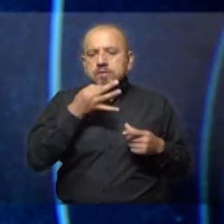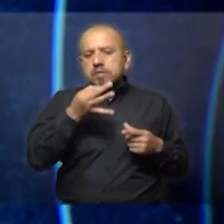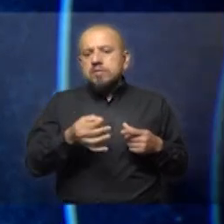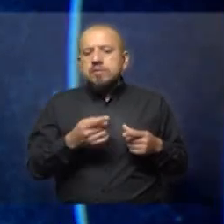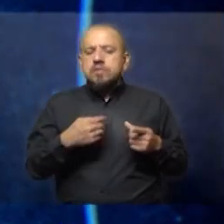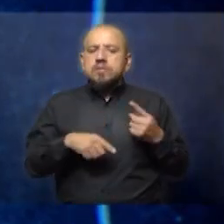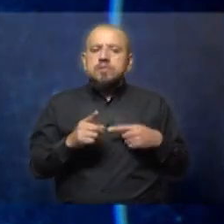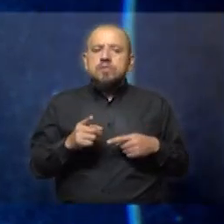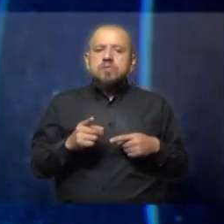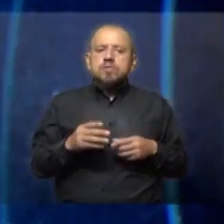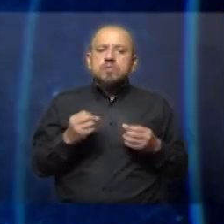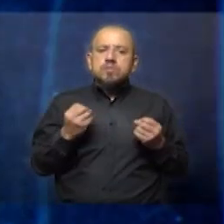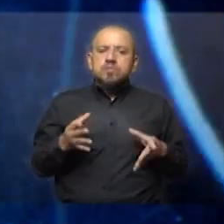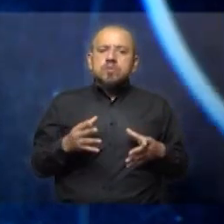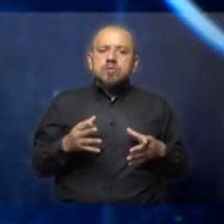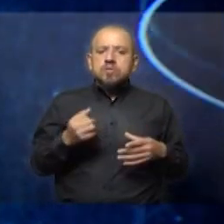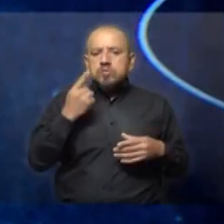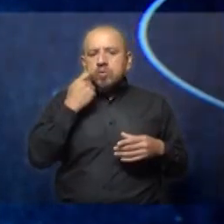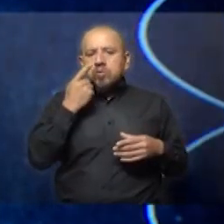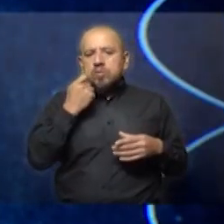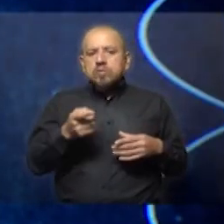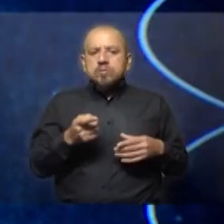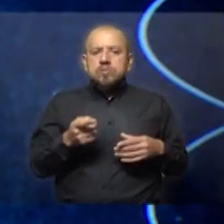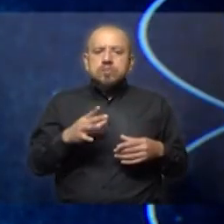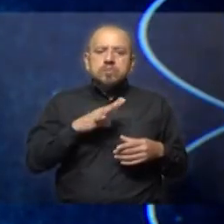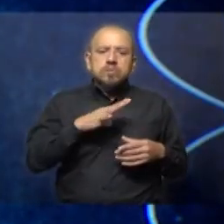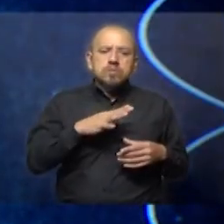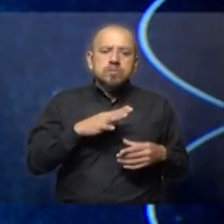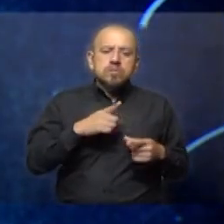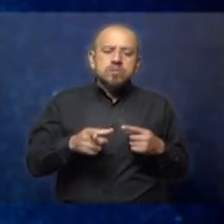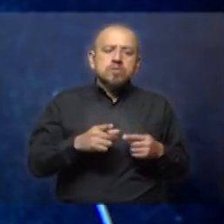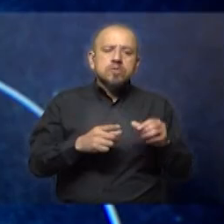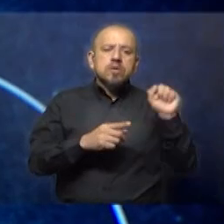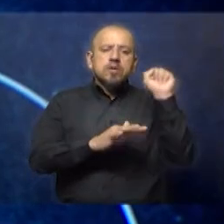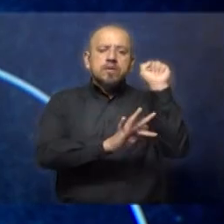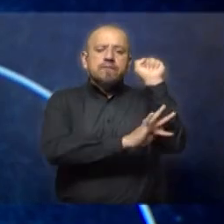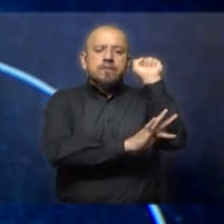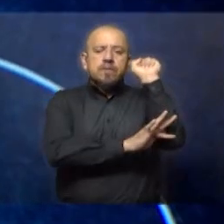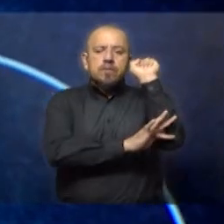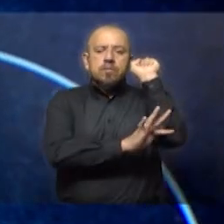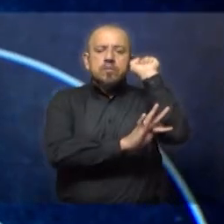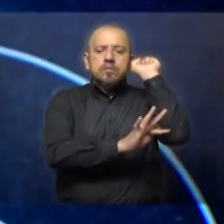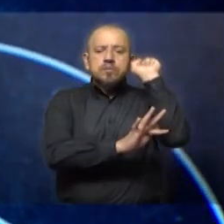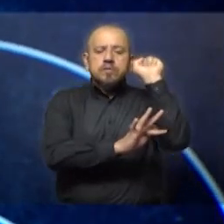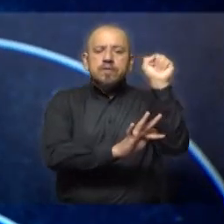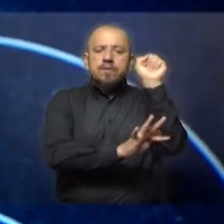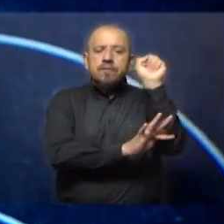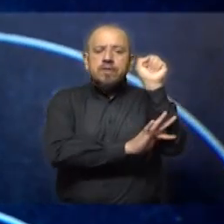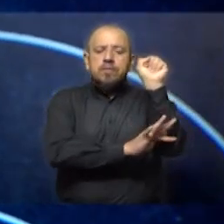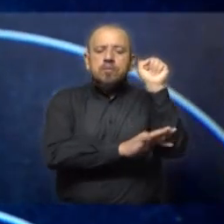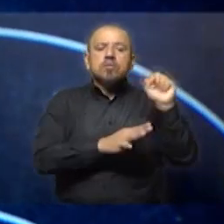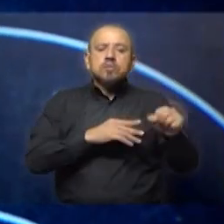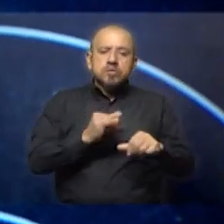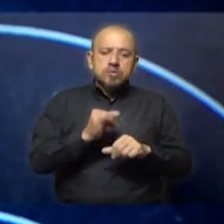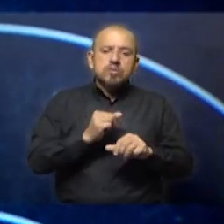y no tanto porque sea hombre hay dentro del feminismo diferentes posiciones sobre los hombres si